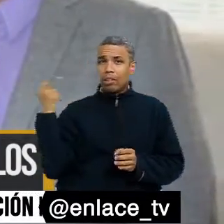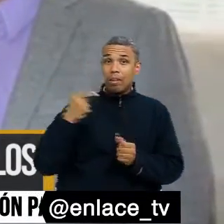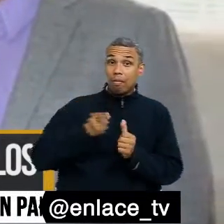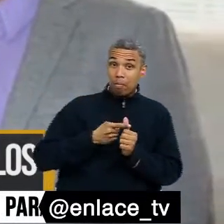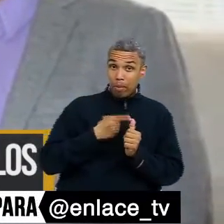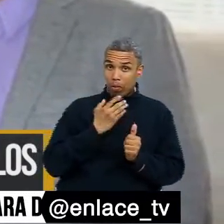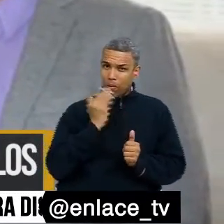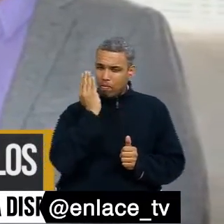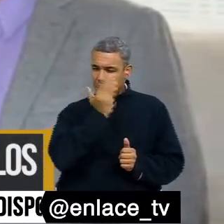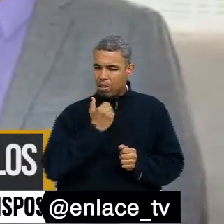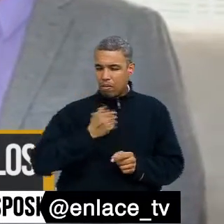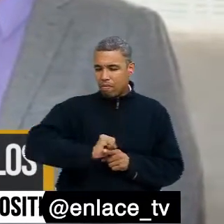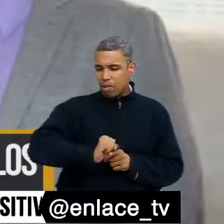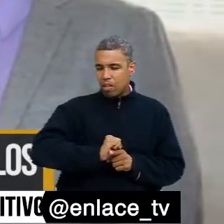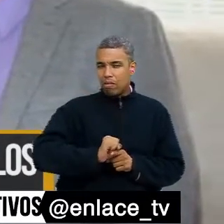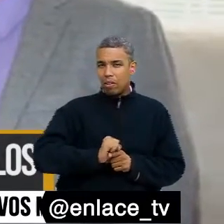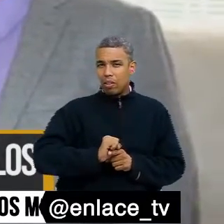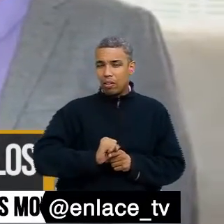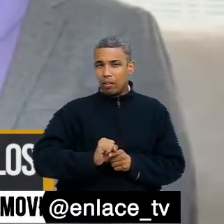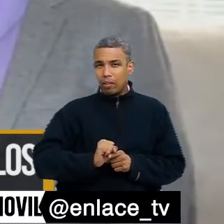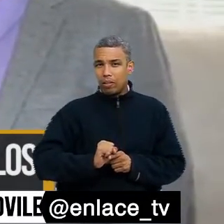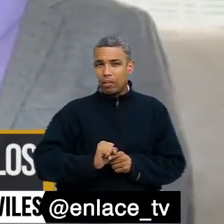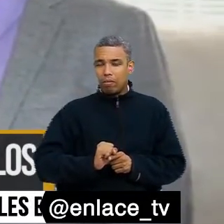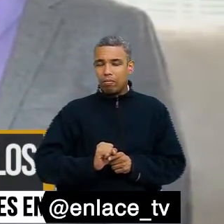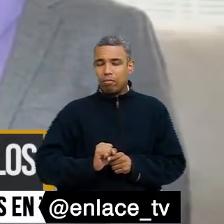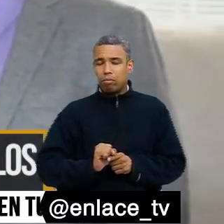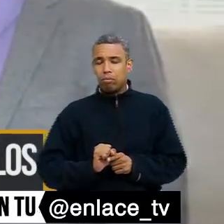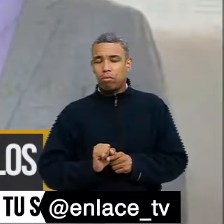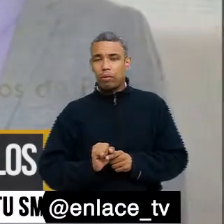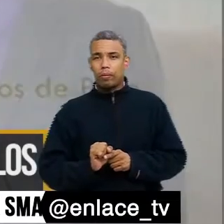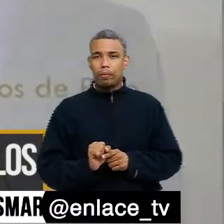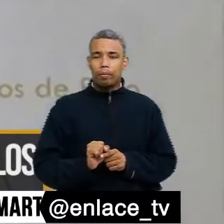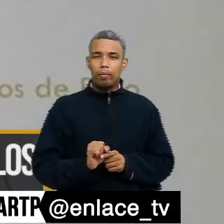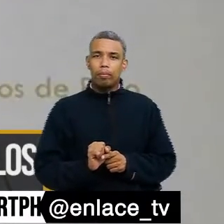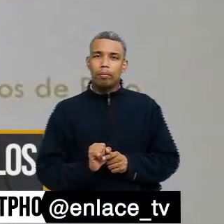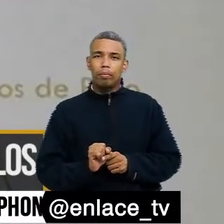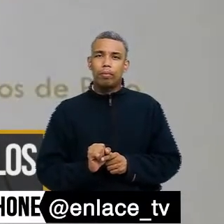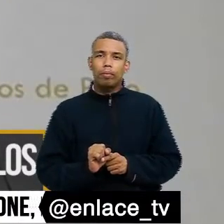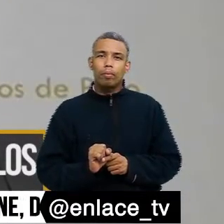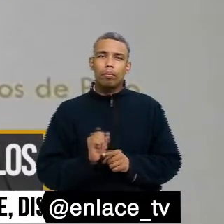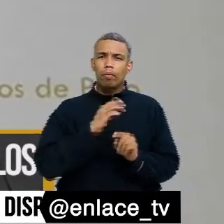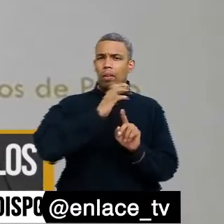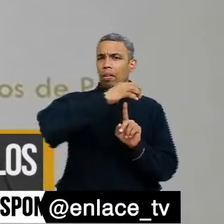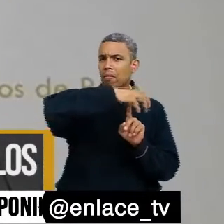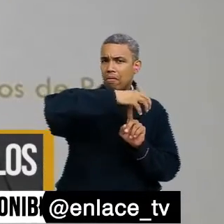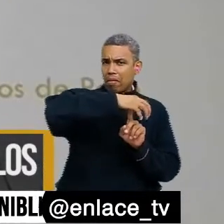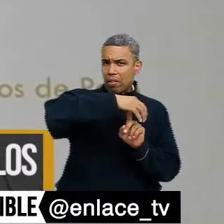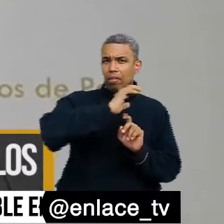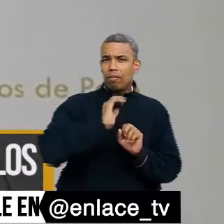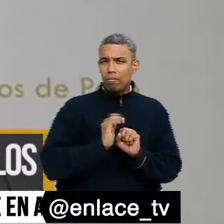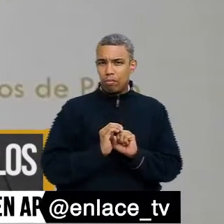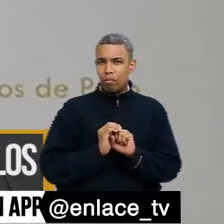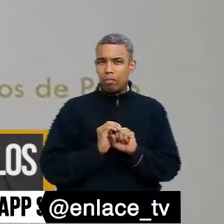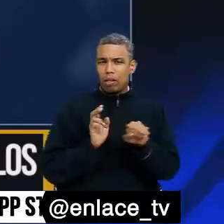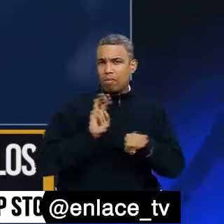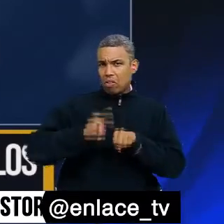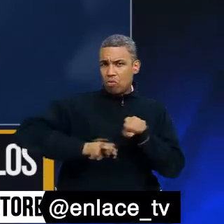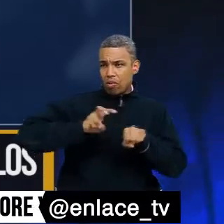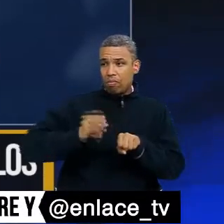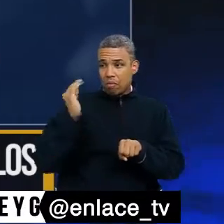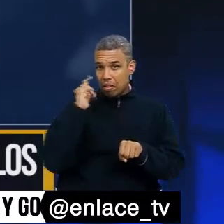práctica durante la 27ª versión de la Exposición Equina Grado B de las ferias y fiestas del municipio de Puente Nacional.